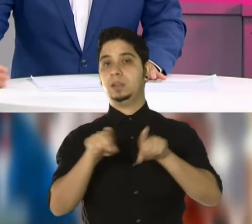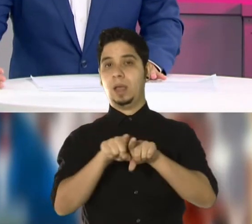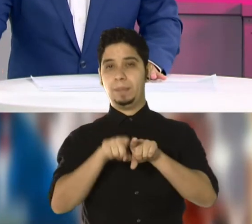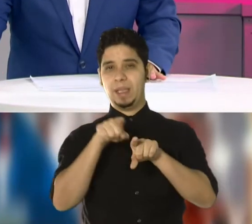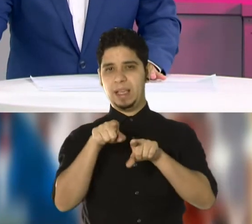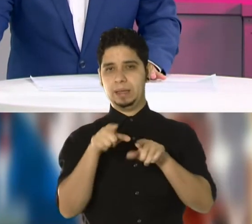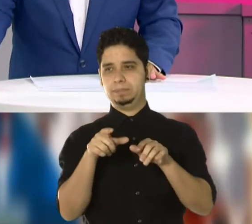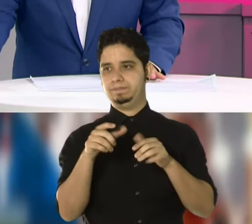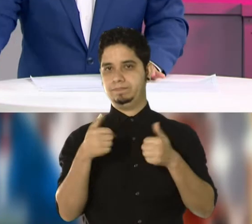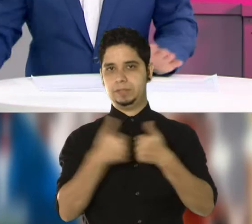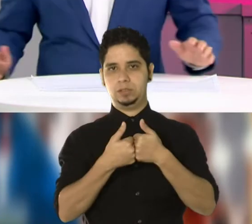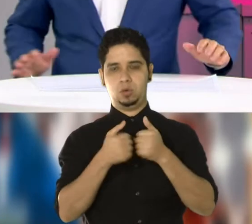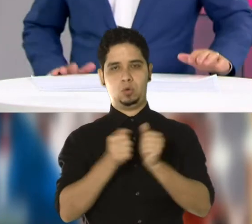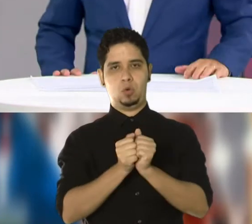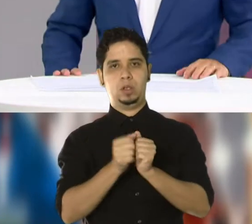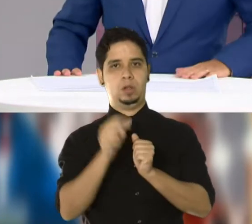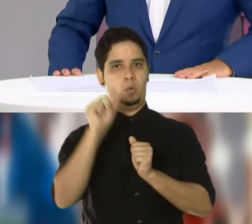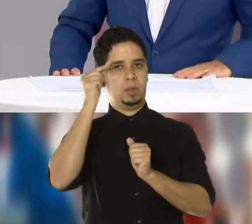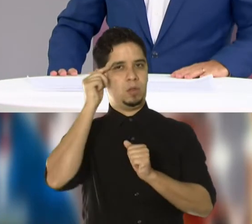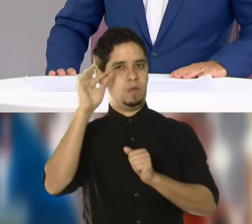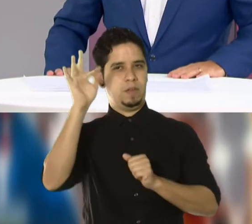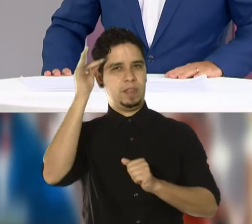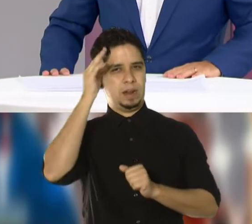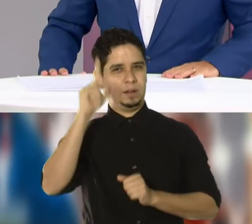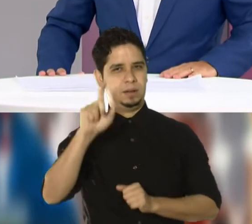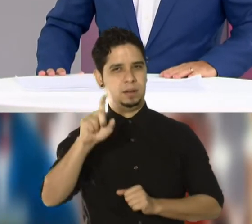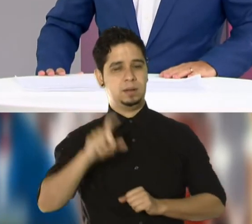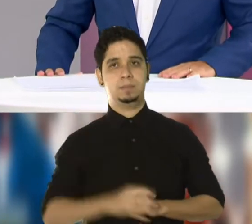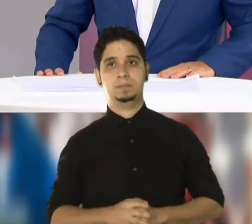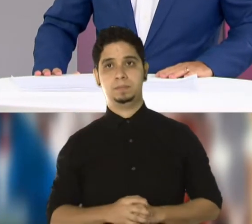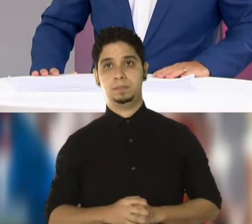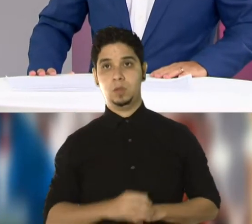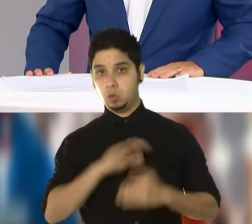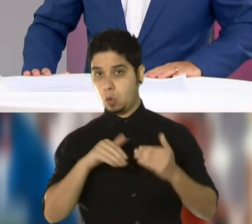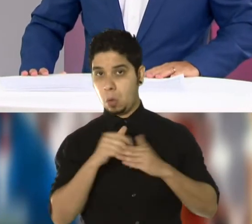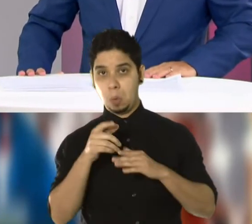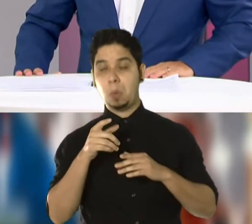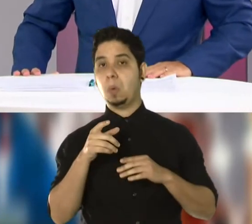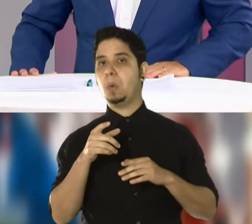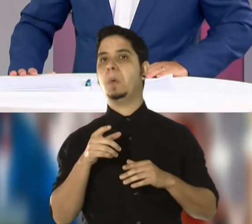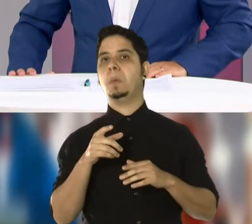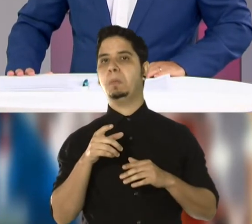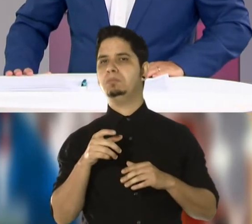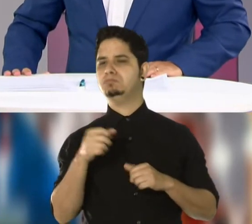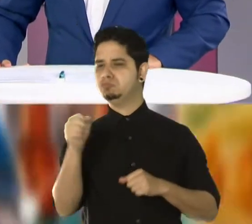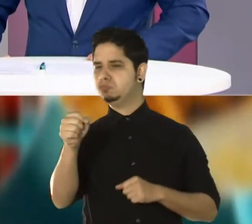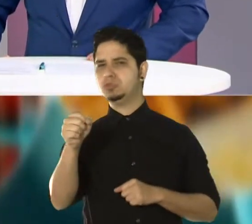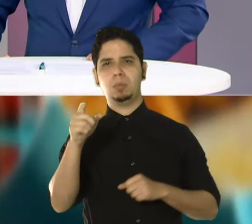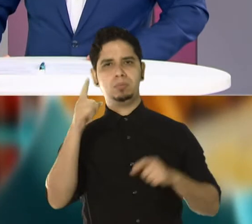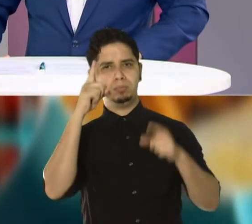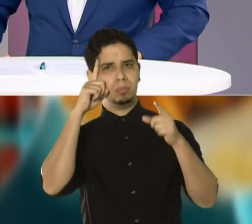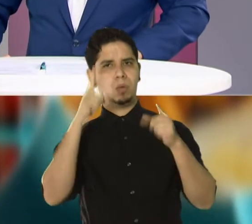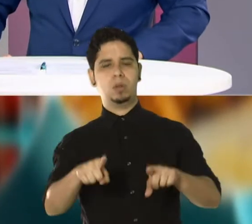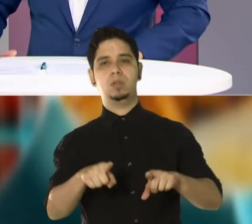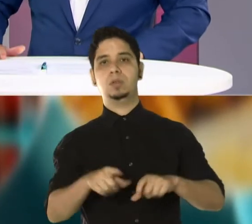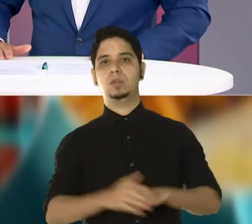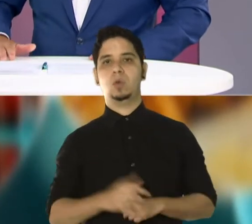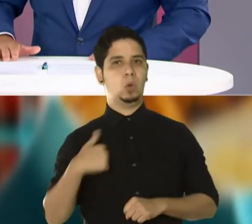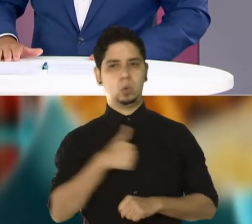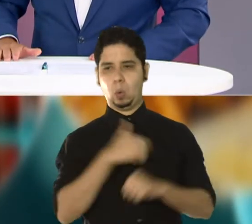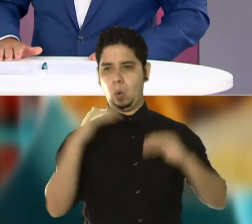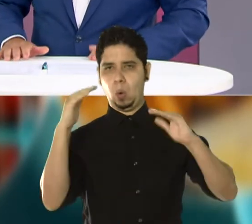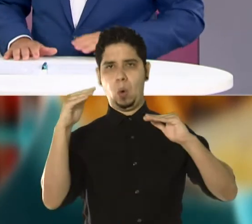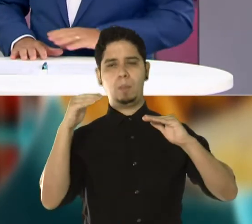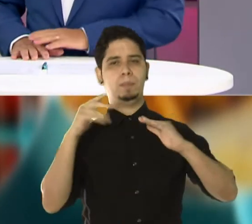con los términos que dé el gobierno federal. Todos apostamos a eso, todos apostamos a que este año se empiecen a ver los proyectos de